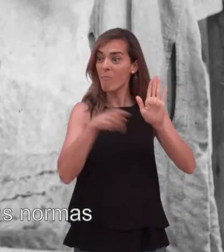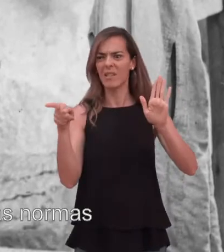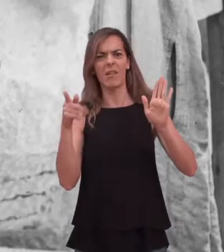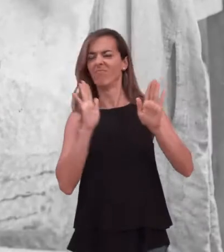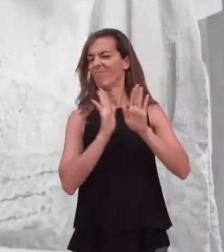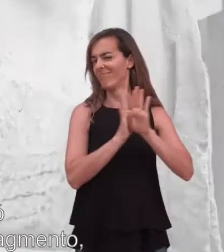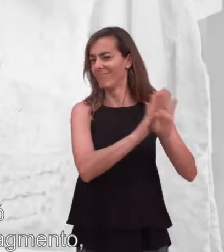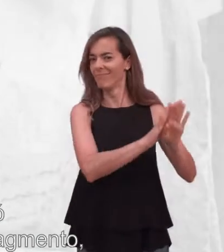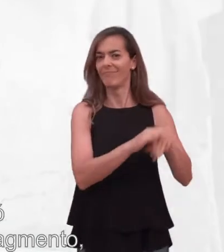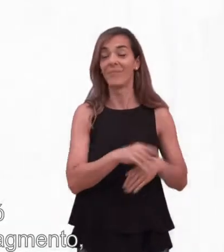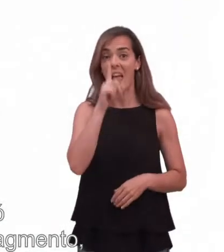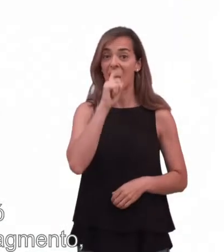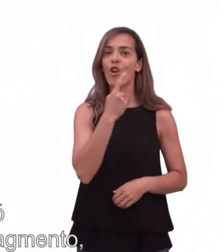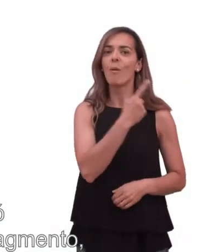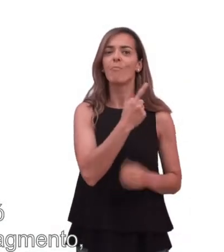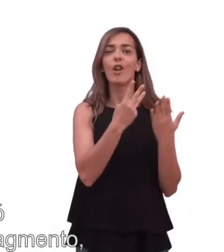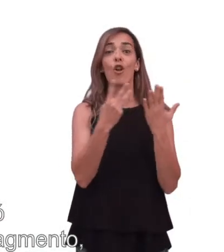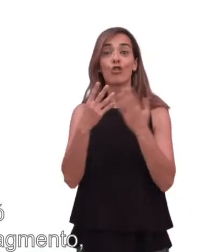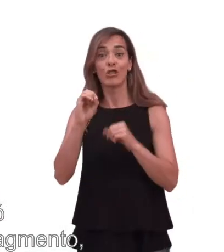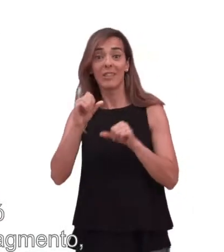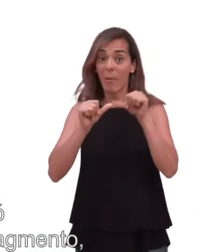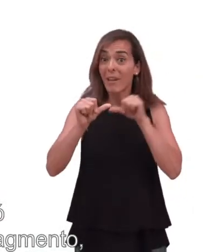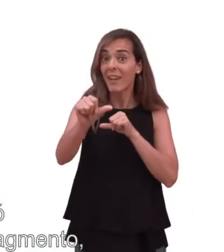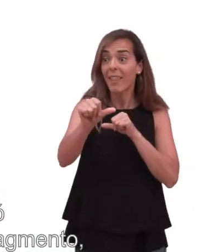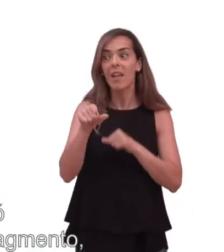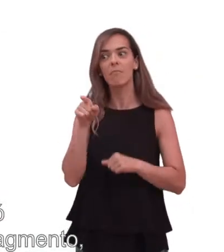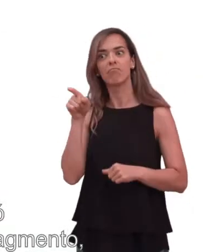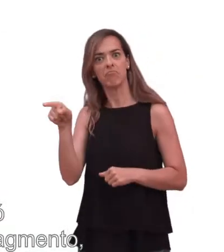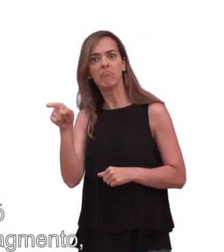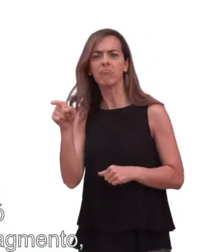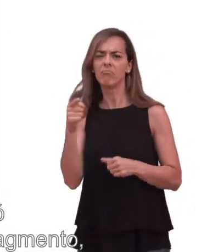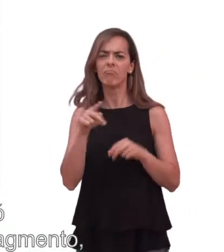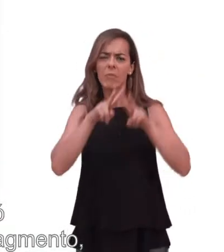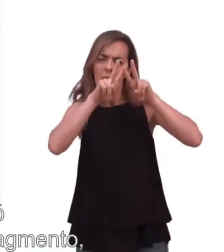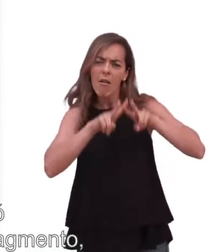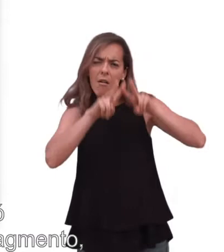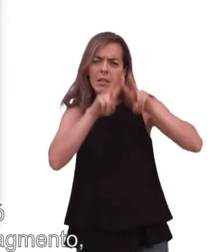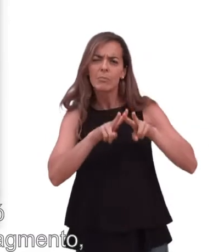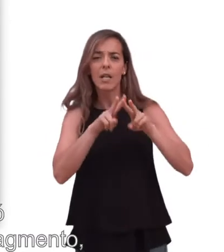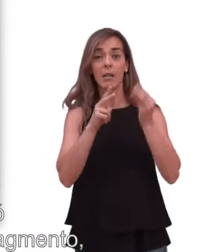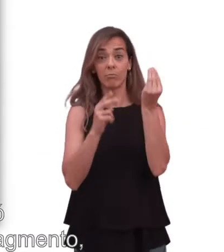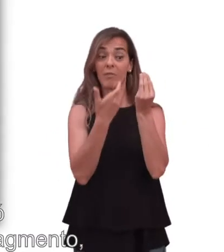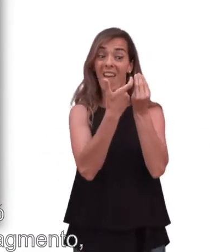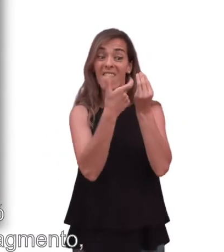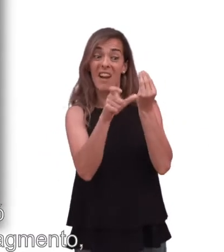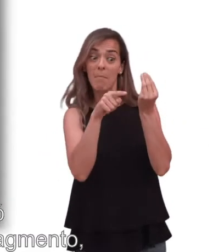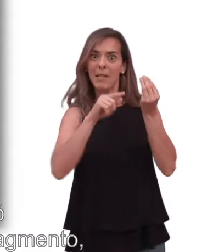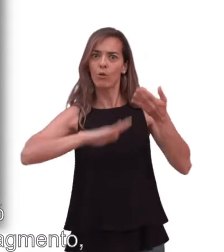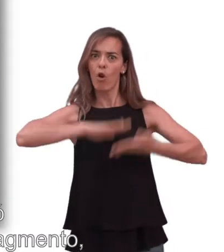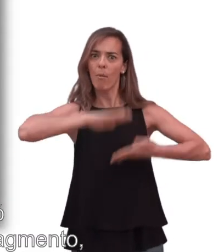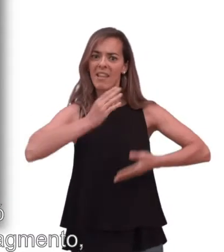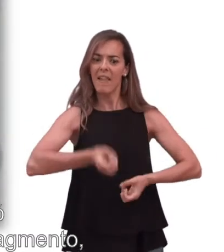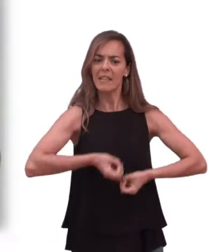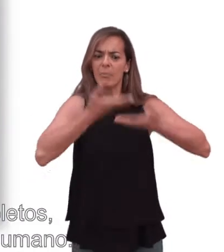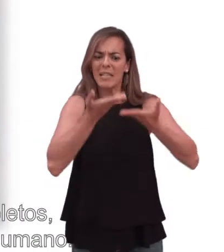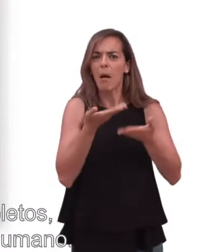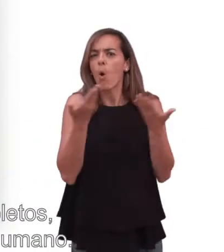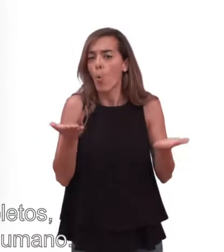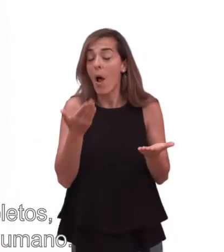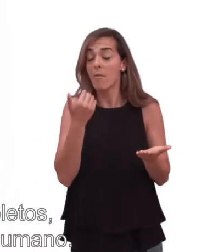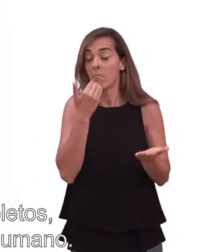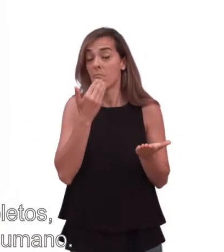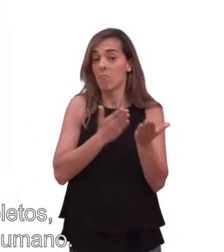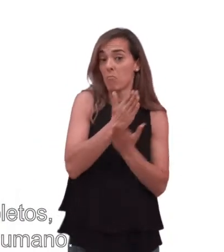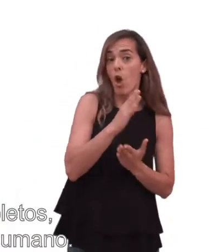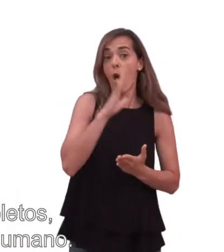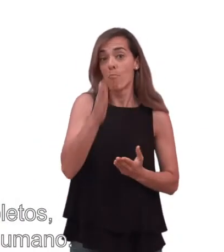moderna. Desde 1880, Rodin exploró las posibilidades expresivas del fragmento, bien